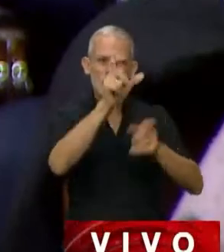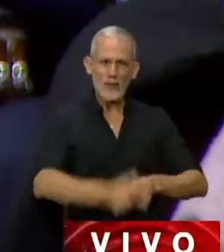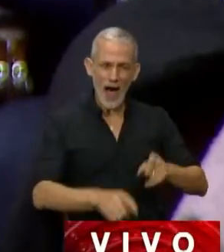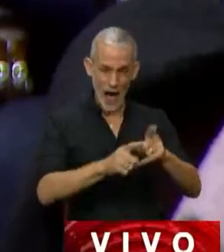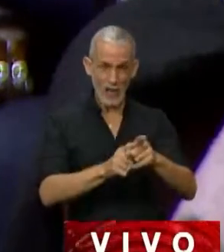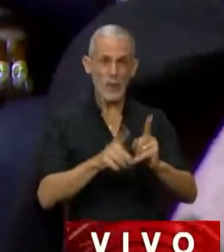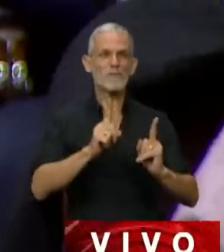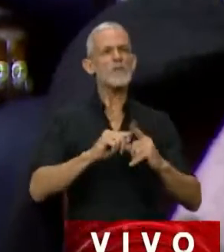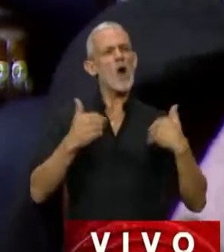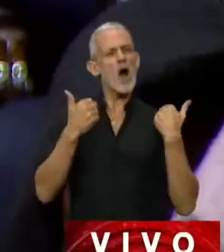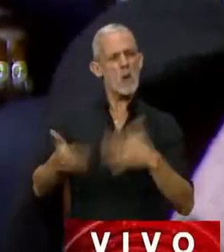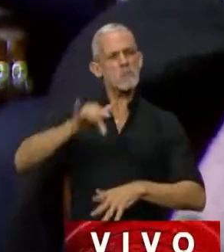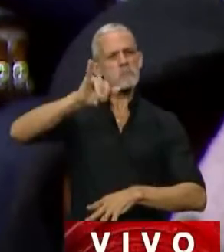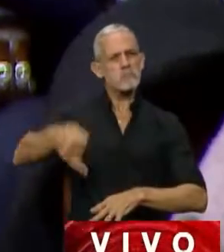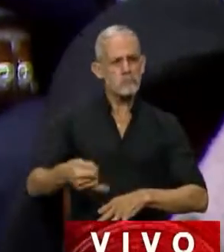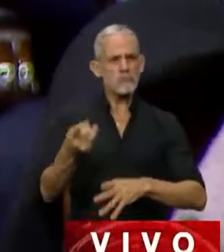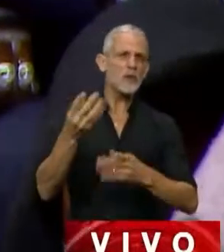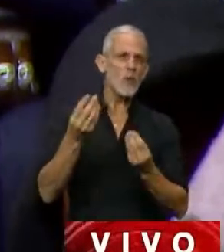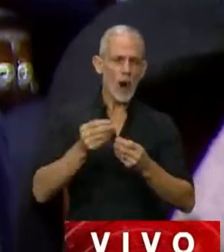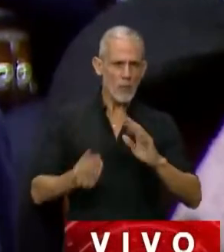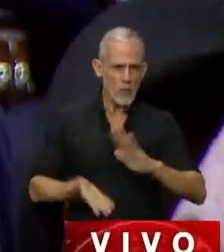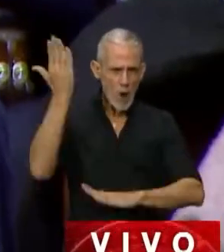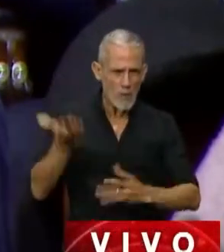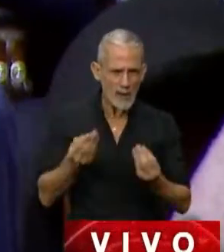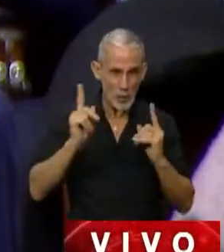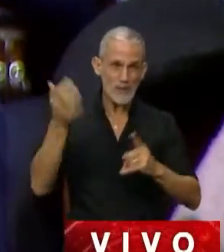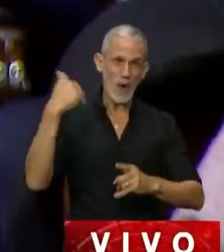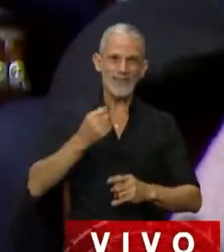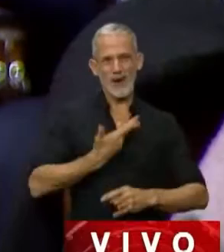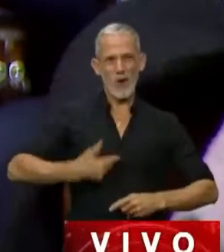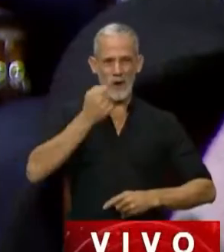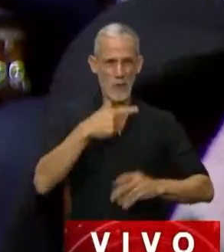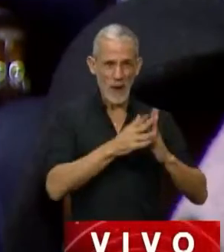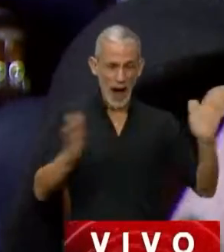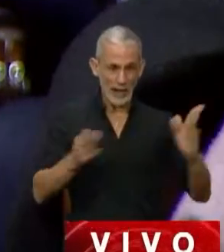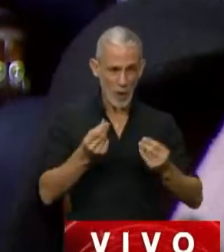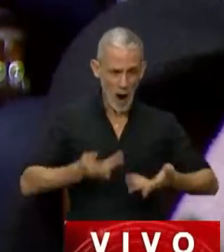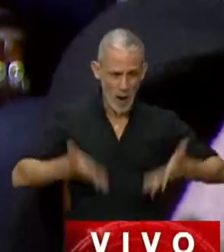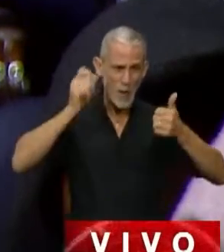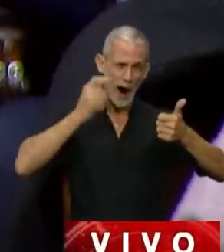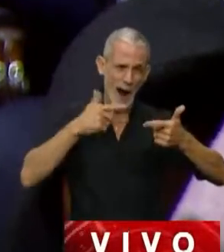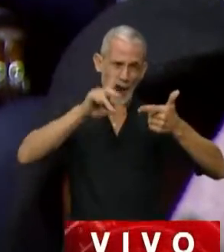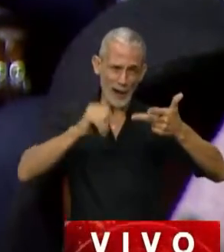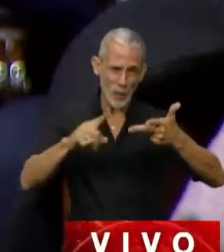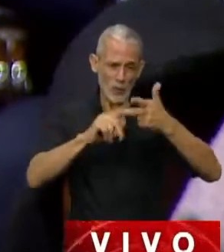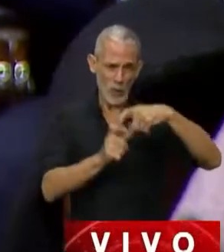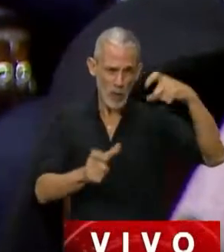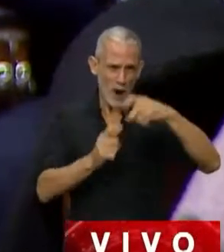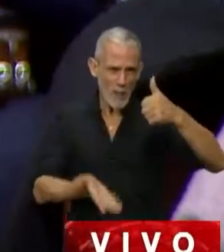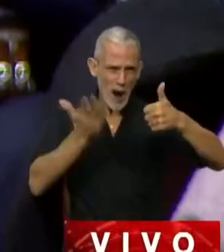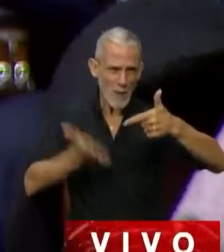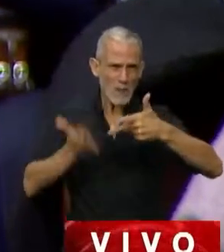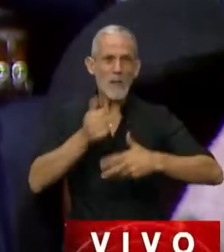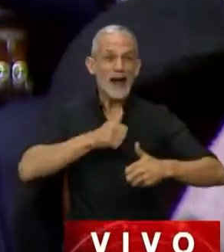que justamente avaló el tarifazo del gobierno anterior, del gas, la luz, de